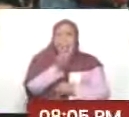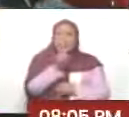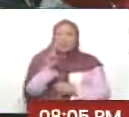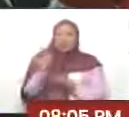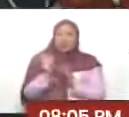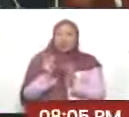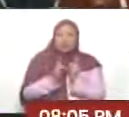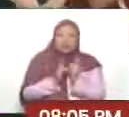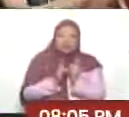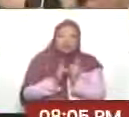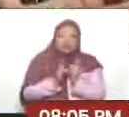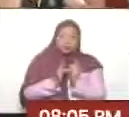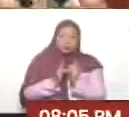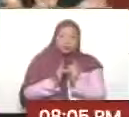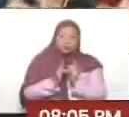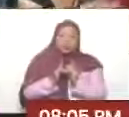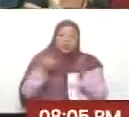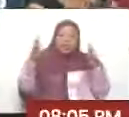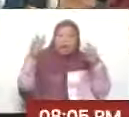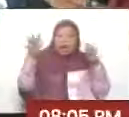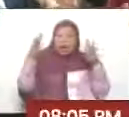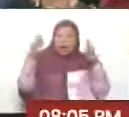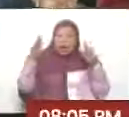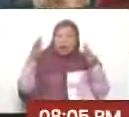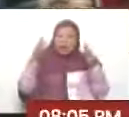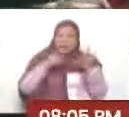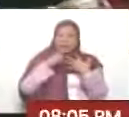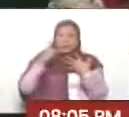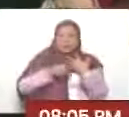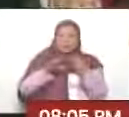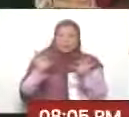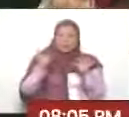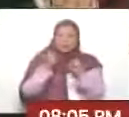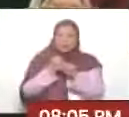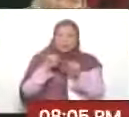abril para seleccionar los proyectos.